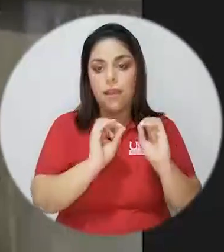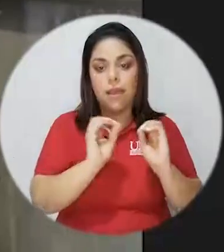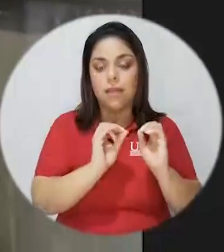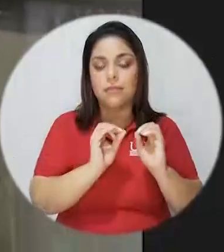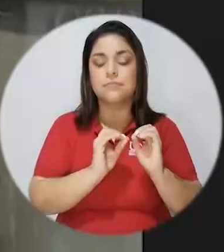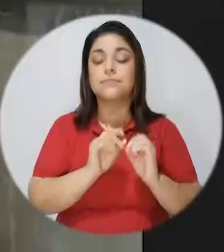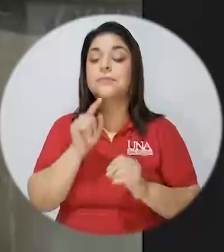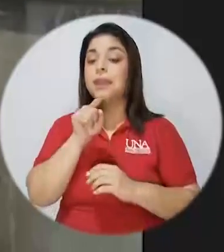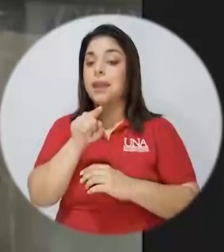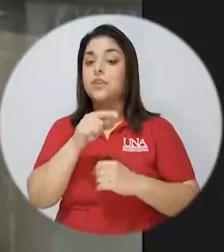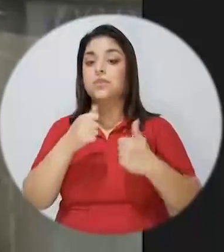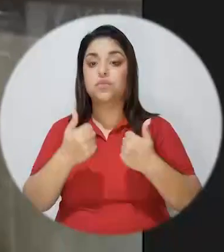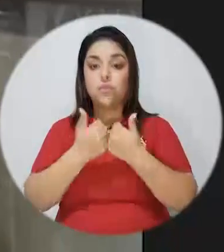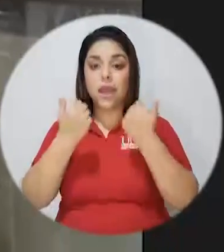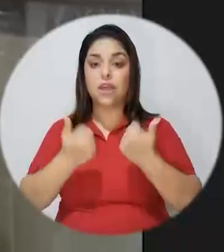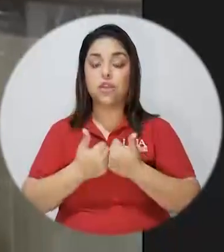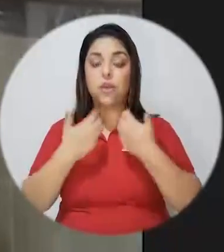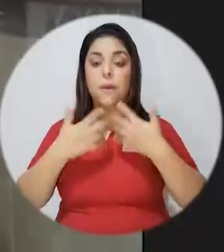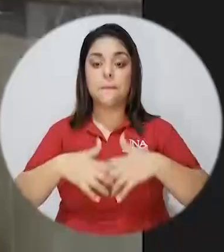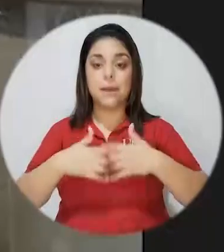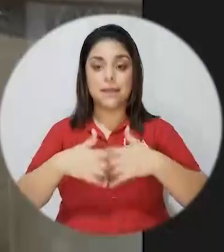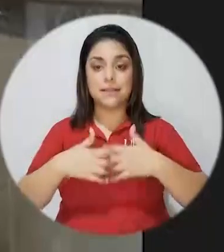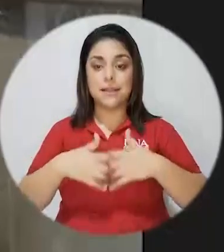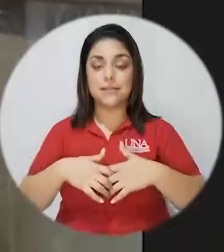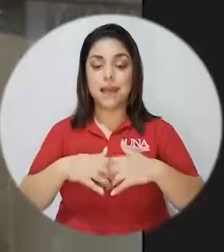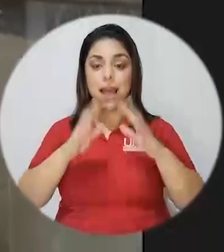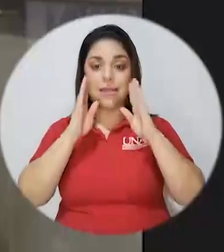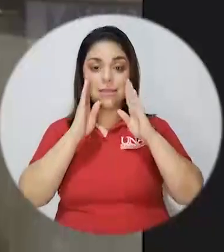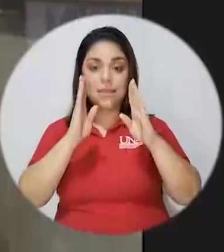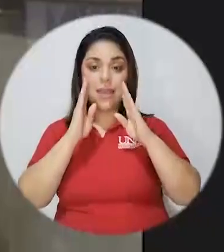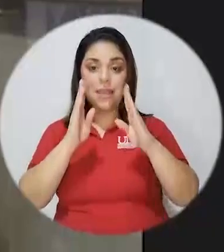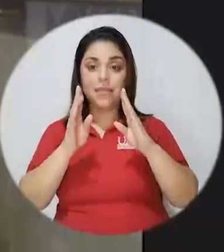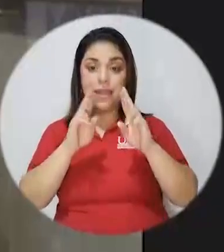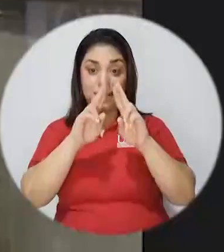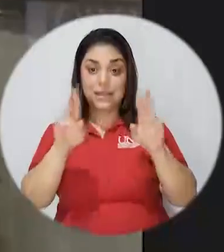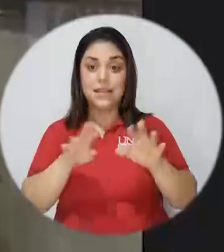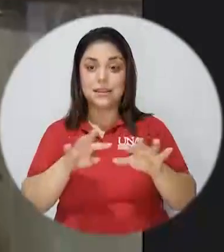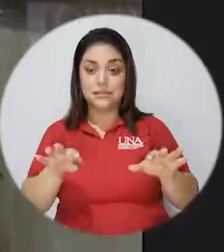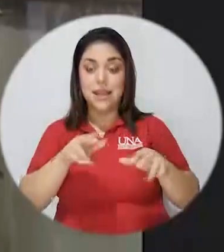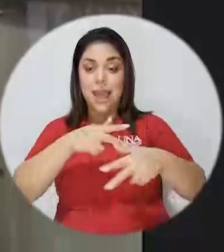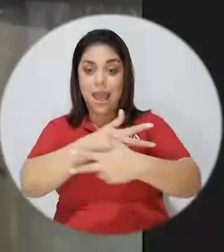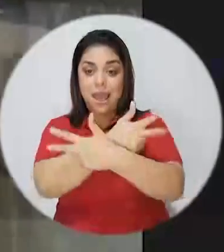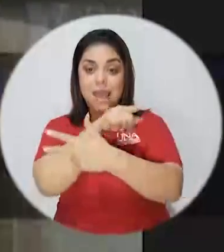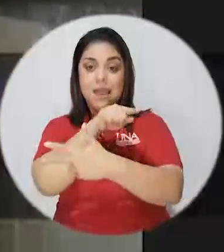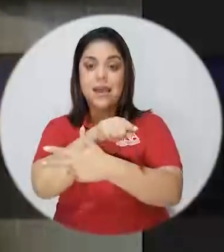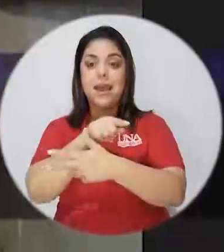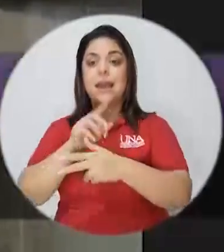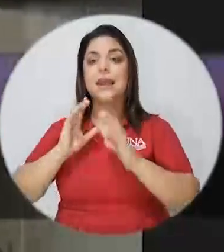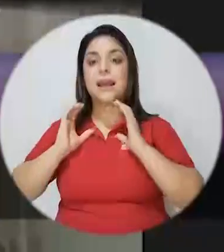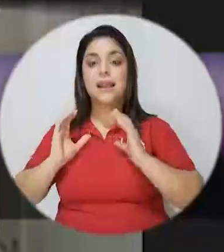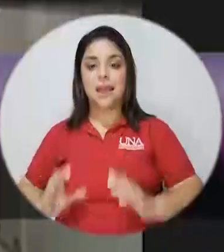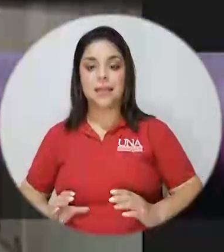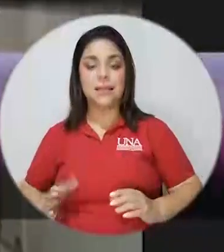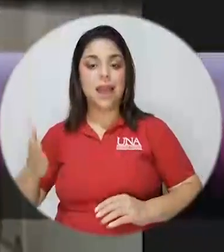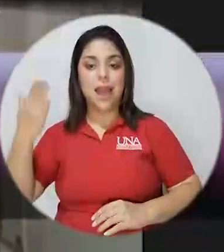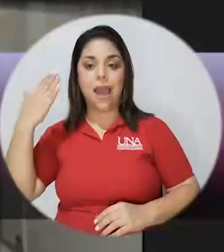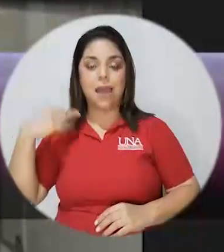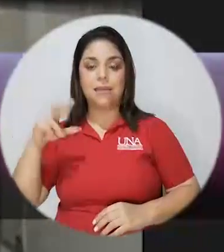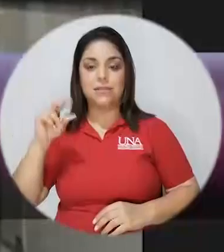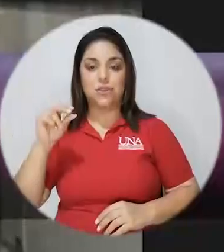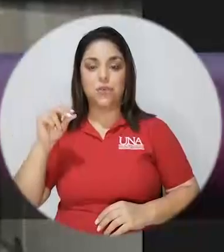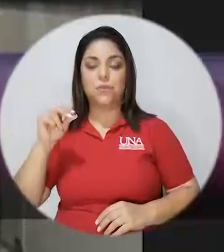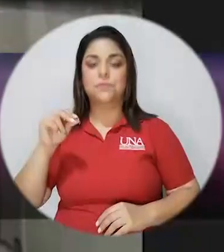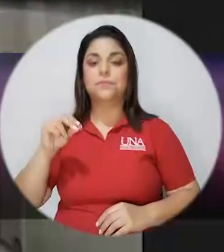empresas puedan atender en línea a los usuarios que antes no tenían que atender. Es